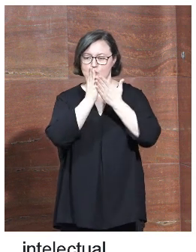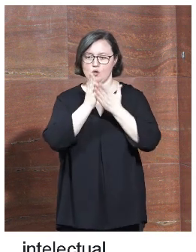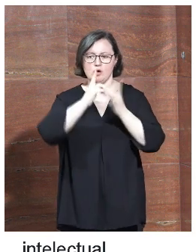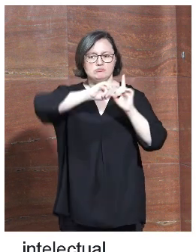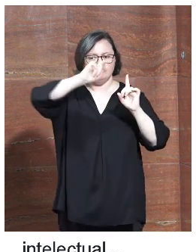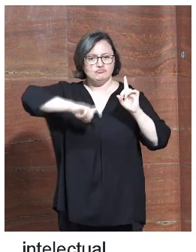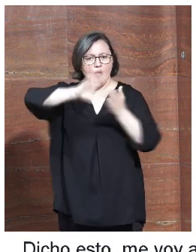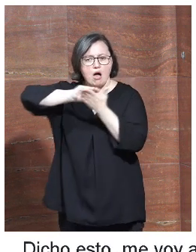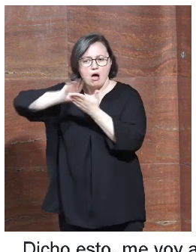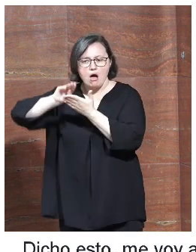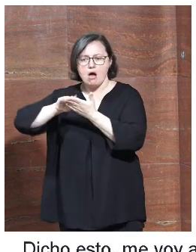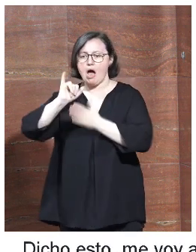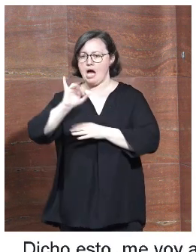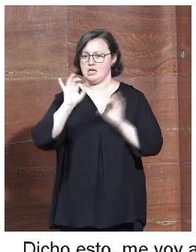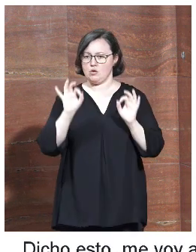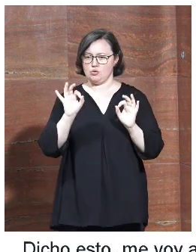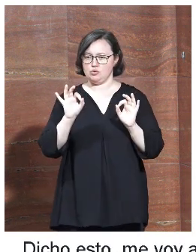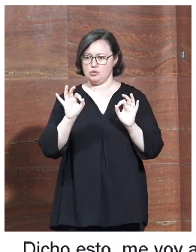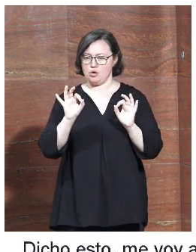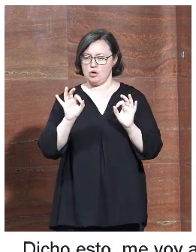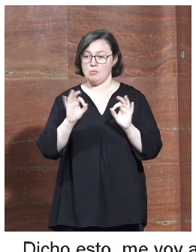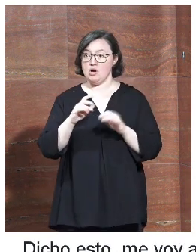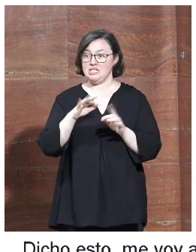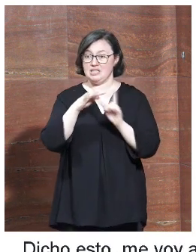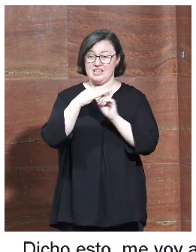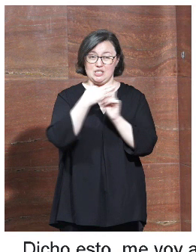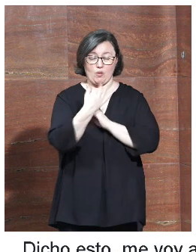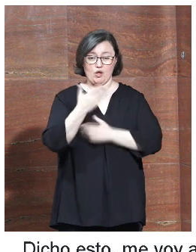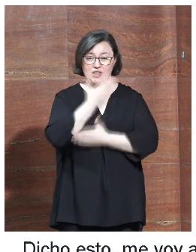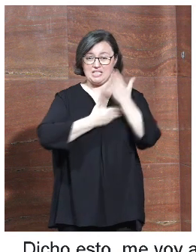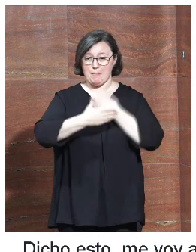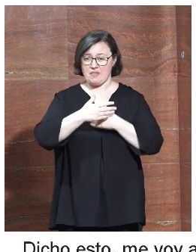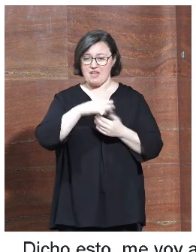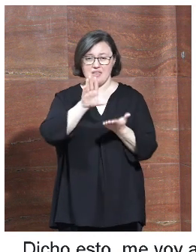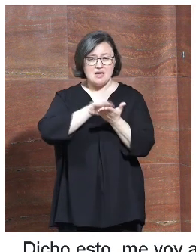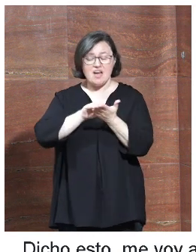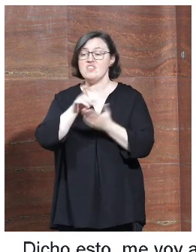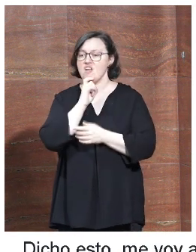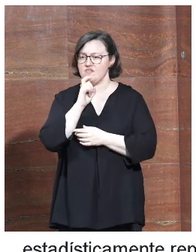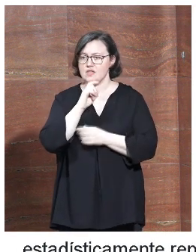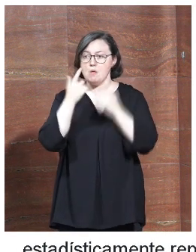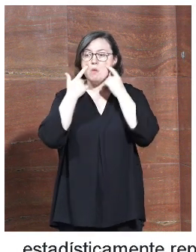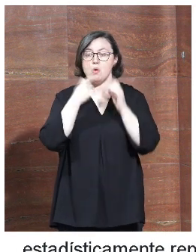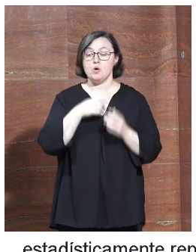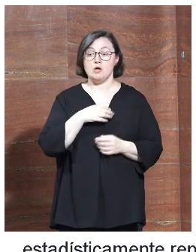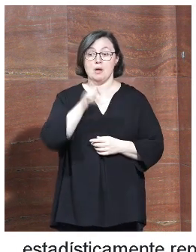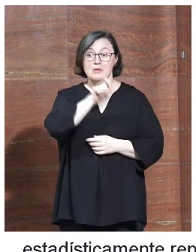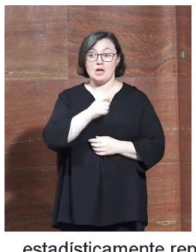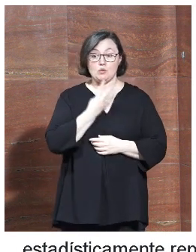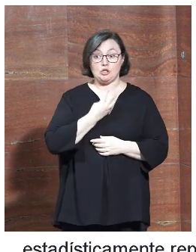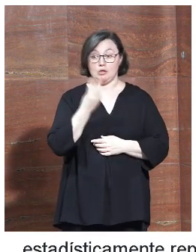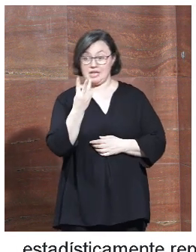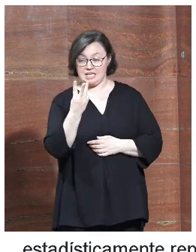estadísticamente representativo, cosa que señalo porque es bastante difícil dentro del entorno de la discapacidad, en el que evidenciábamos que 3 de cada 4